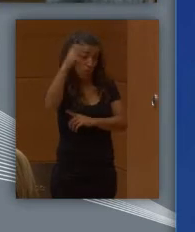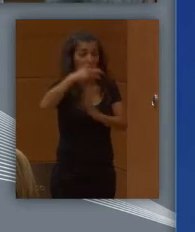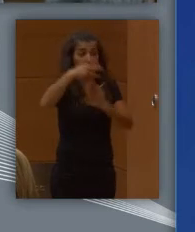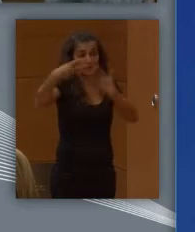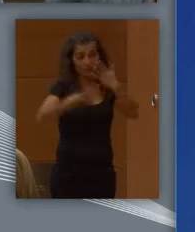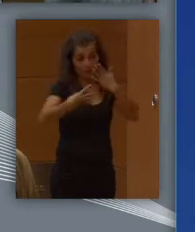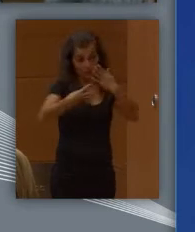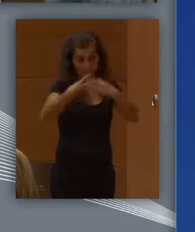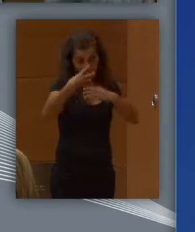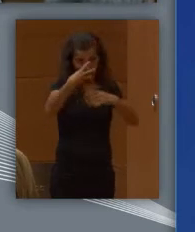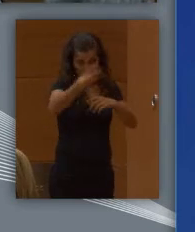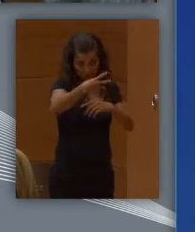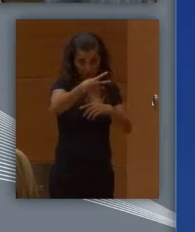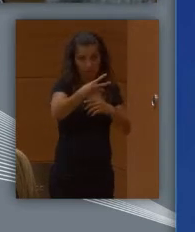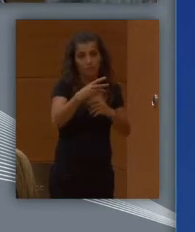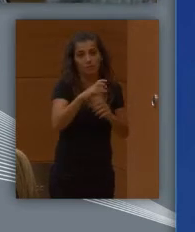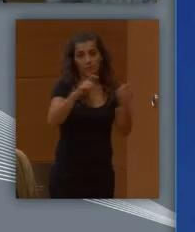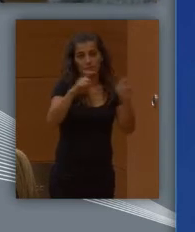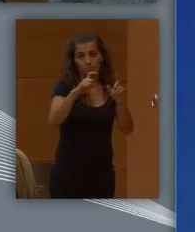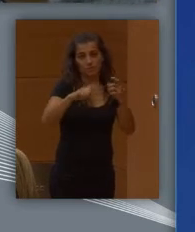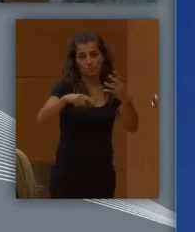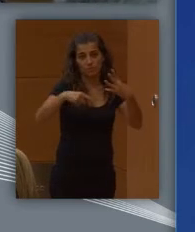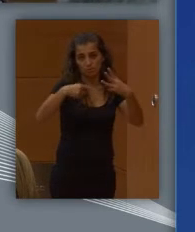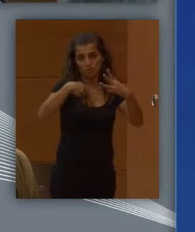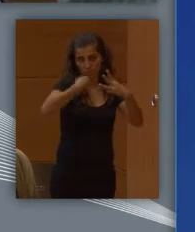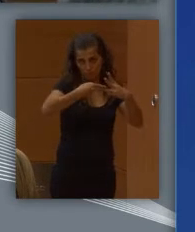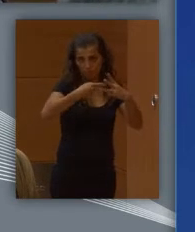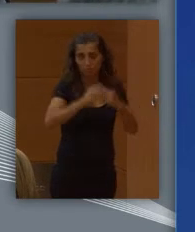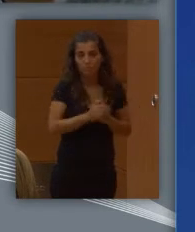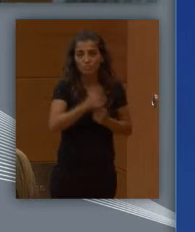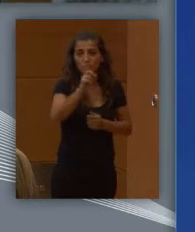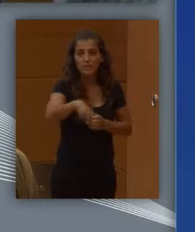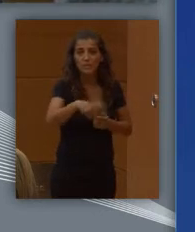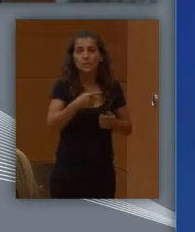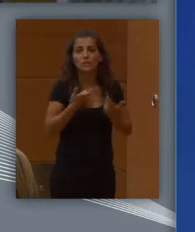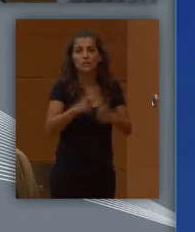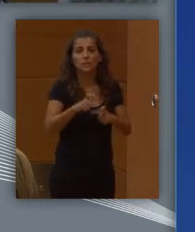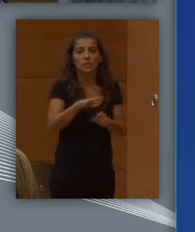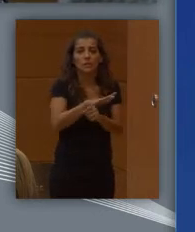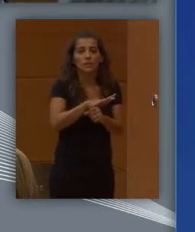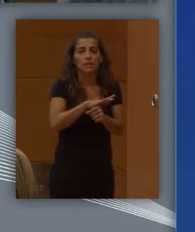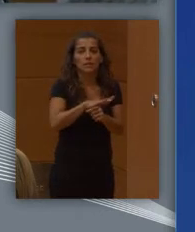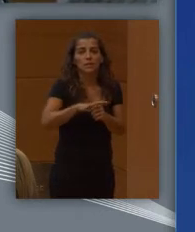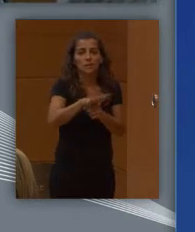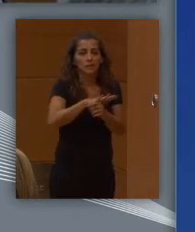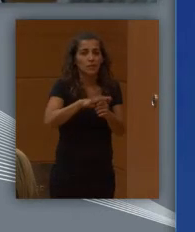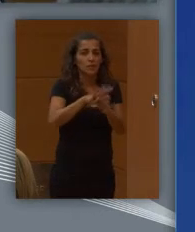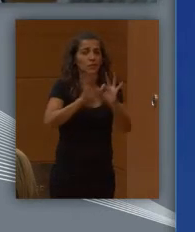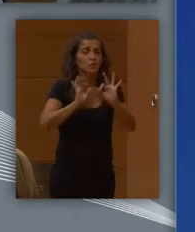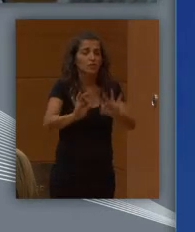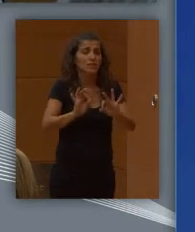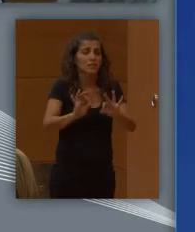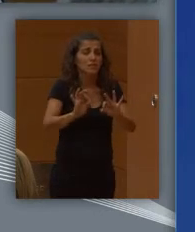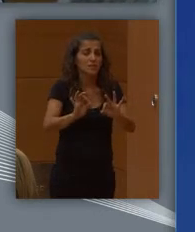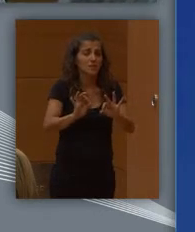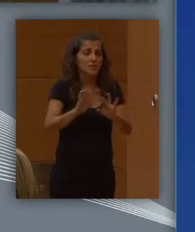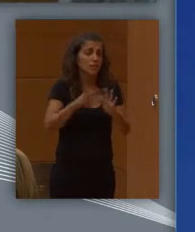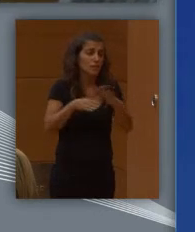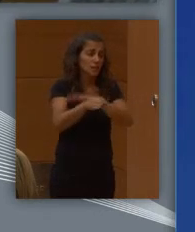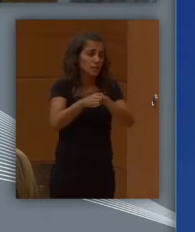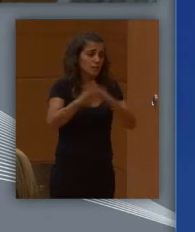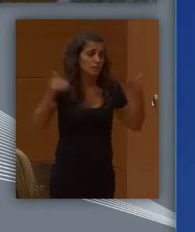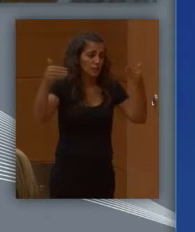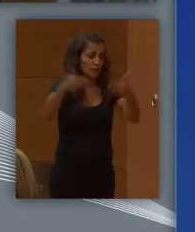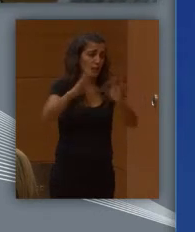bueno, tenemos una apuesta decidida desde hace tiempo, además con un departamento, una división específica que trata estos asuntos, por la